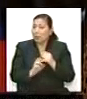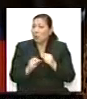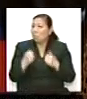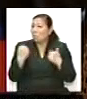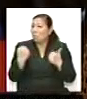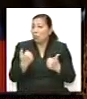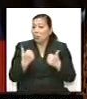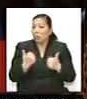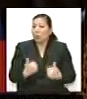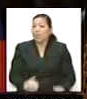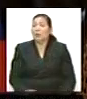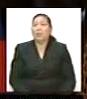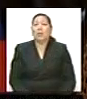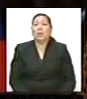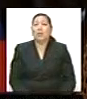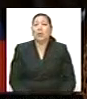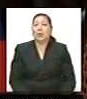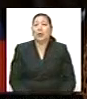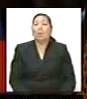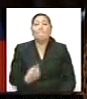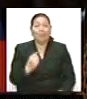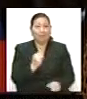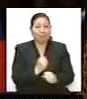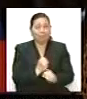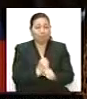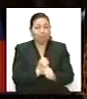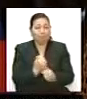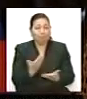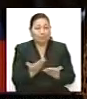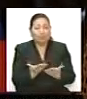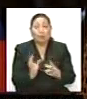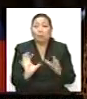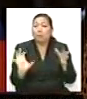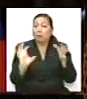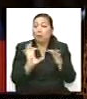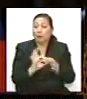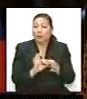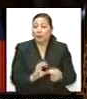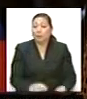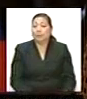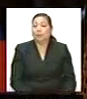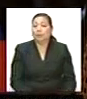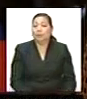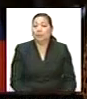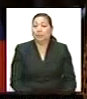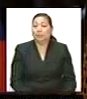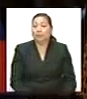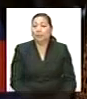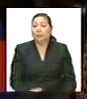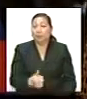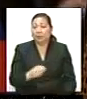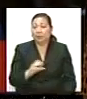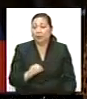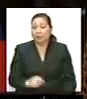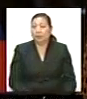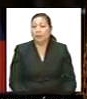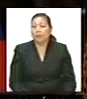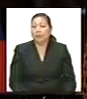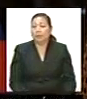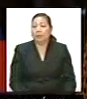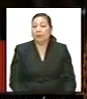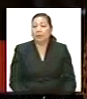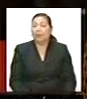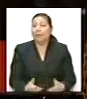potenciales para funcionar como socios nuestros, como Alianza del Pacífico, como países